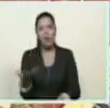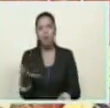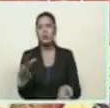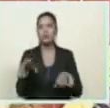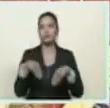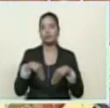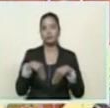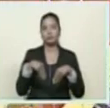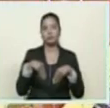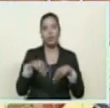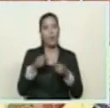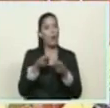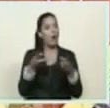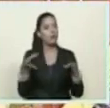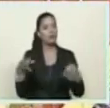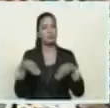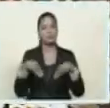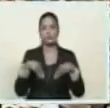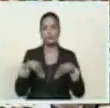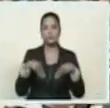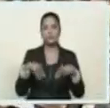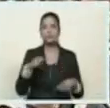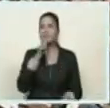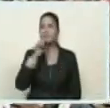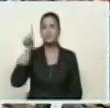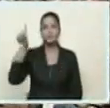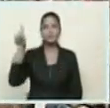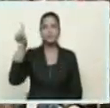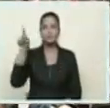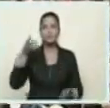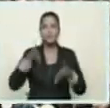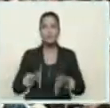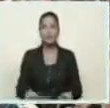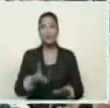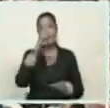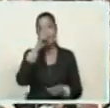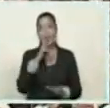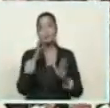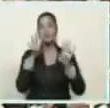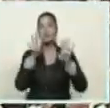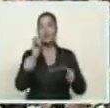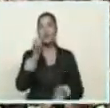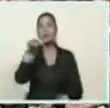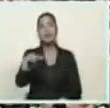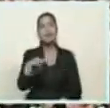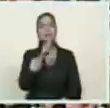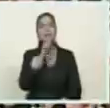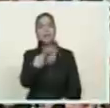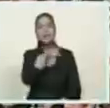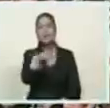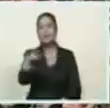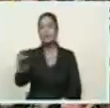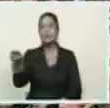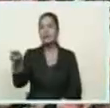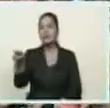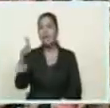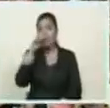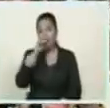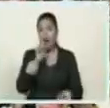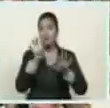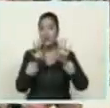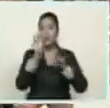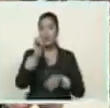muchacho levanten la mano los que nacieron en los años 90 aquí en los años